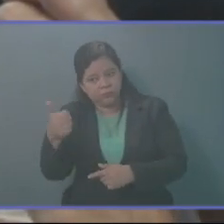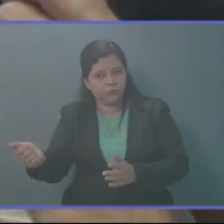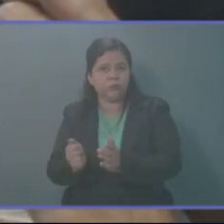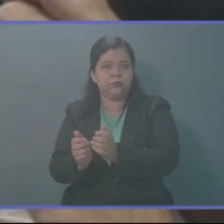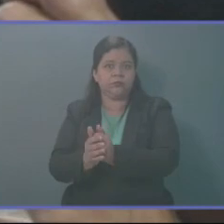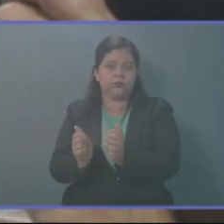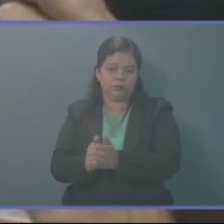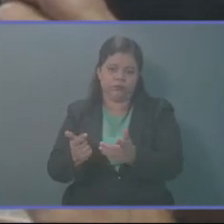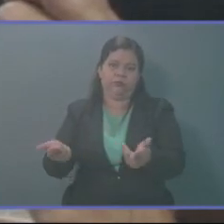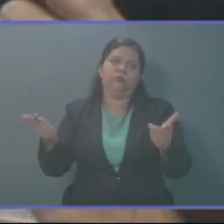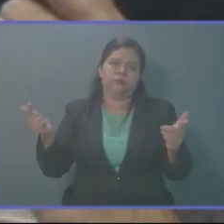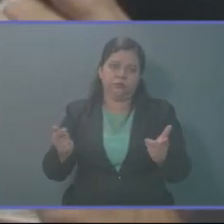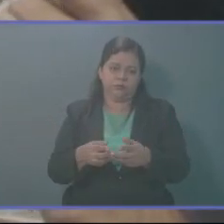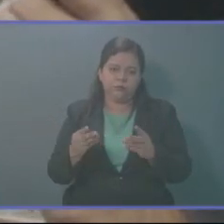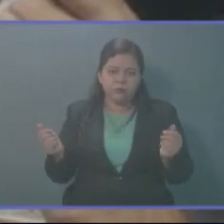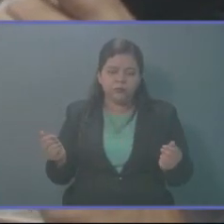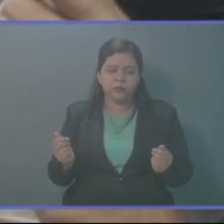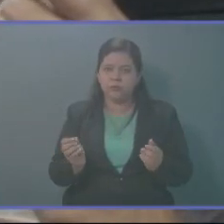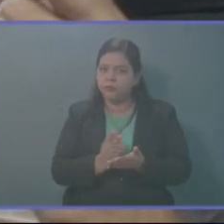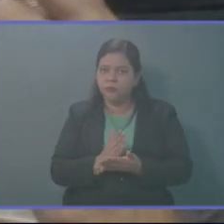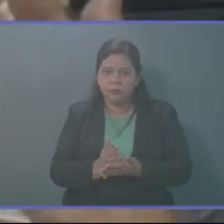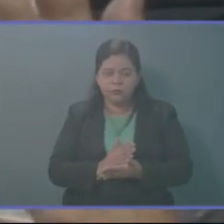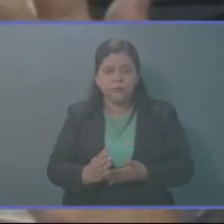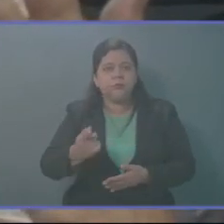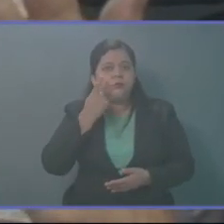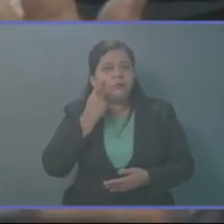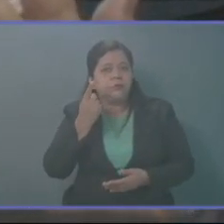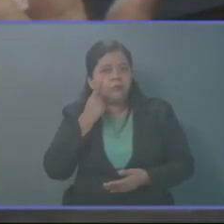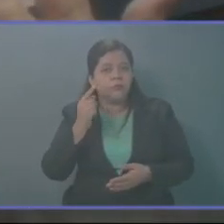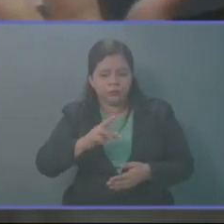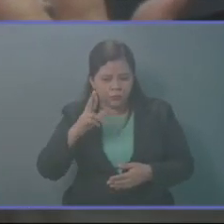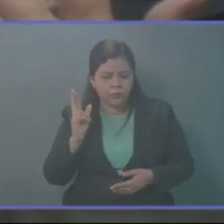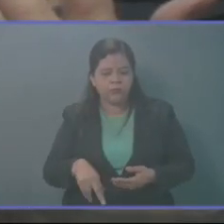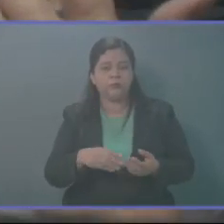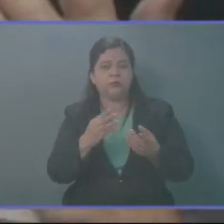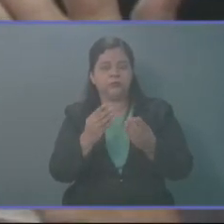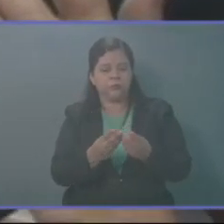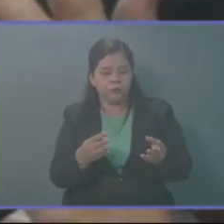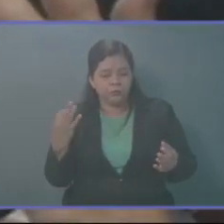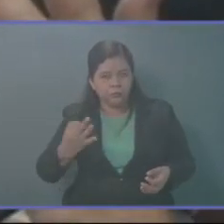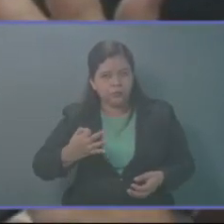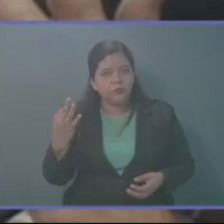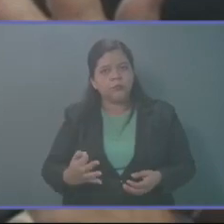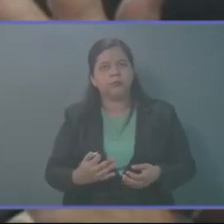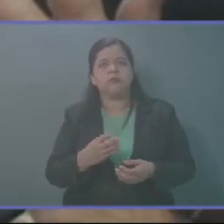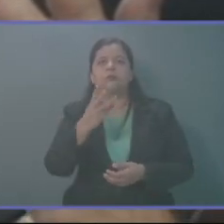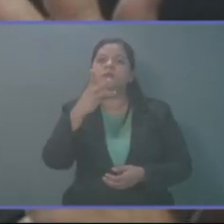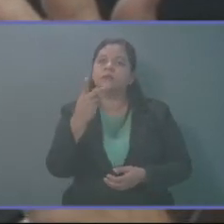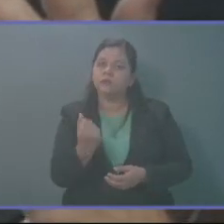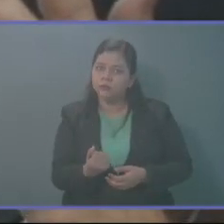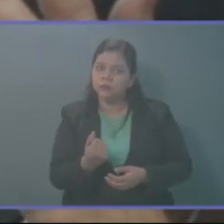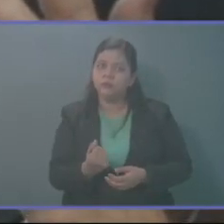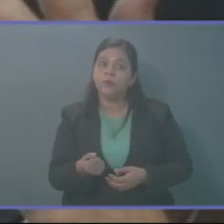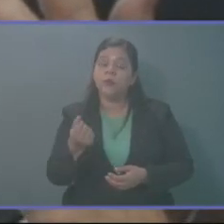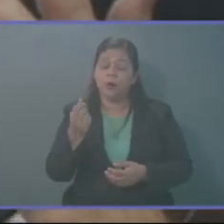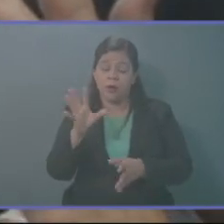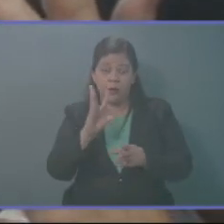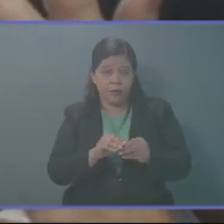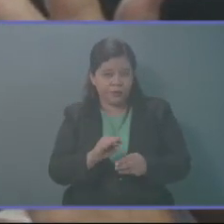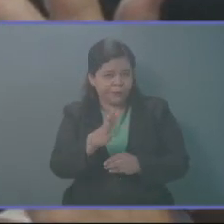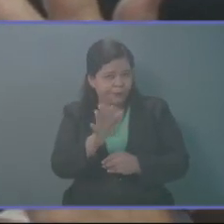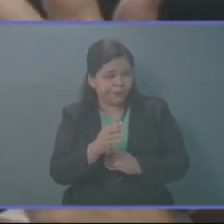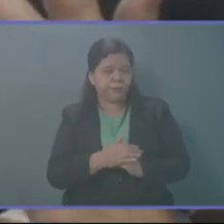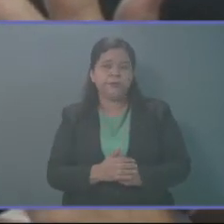claridad meridiana de dónde están las necesidades de inversión, cuál es la estimación inicial, por lo